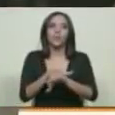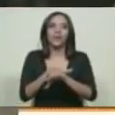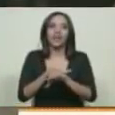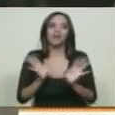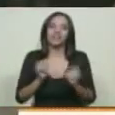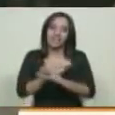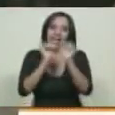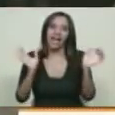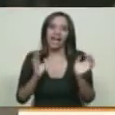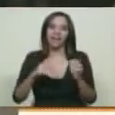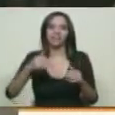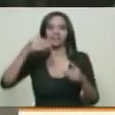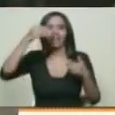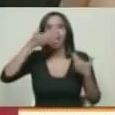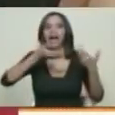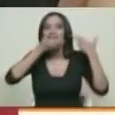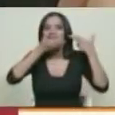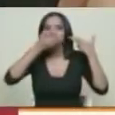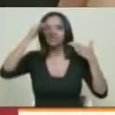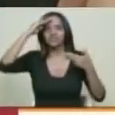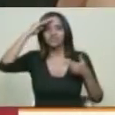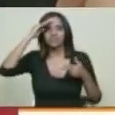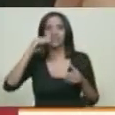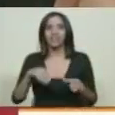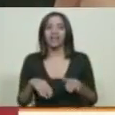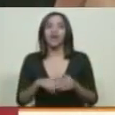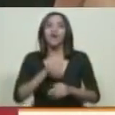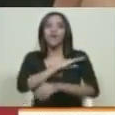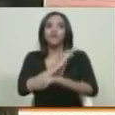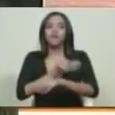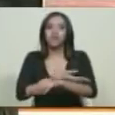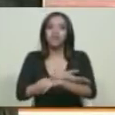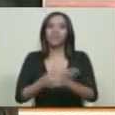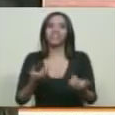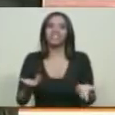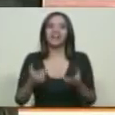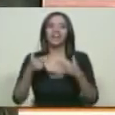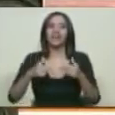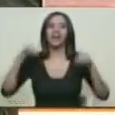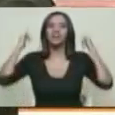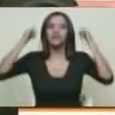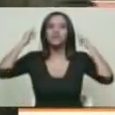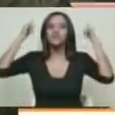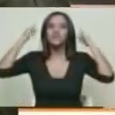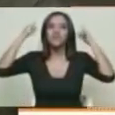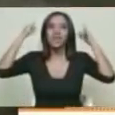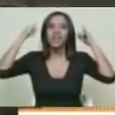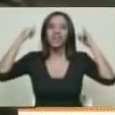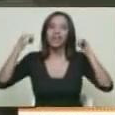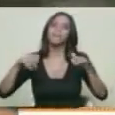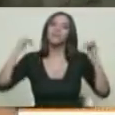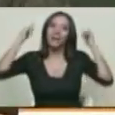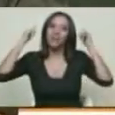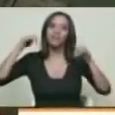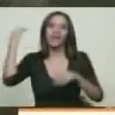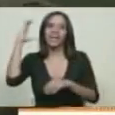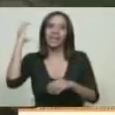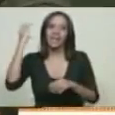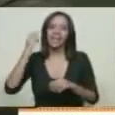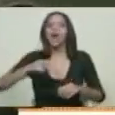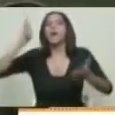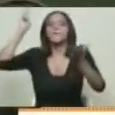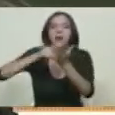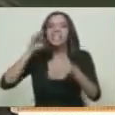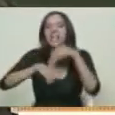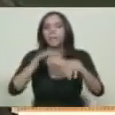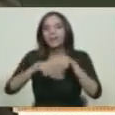a la FARC. A la Fuerzas Aliadas Rumbera de Caracas. Así mismo, vas a rumbear en Caracas, no te podemos pagar, pero vas a rumbear en Caracas, vas a ir a la playa,